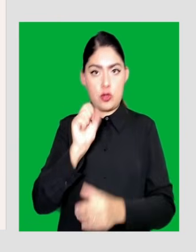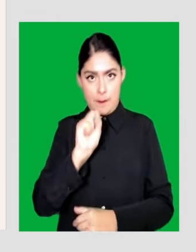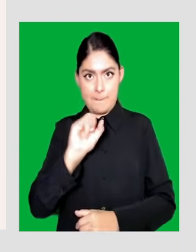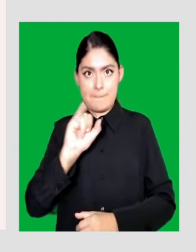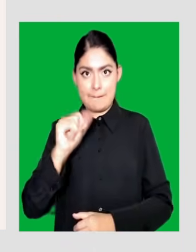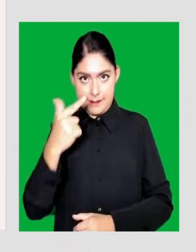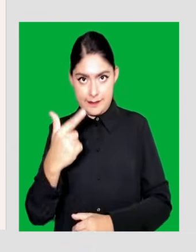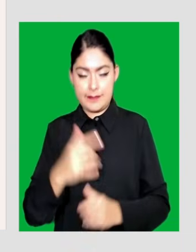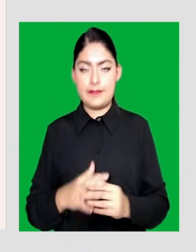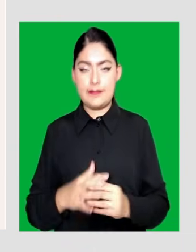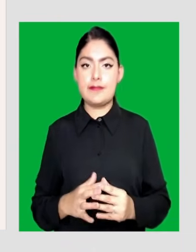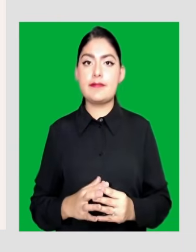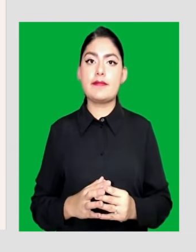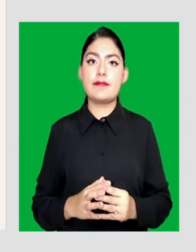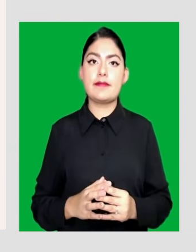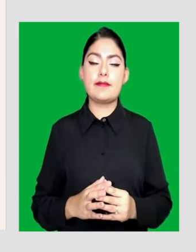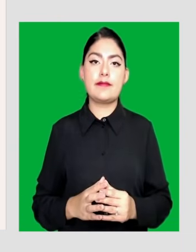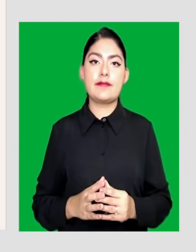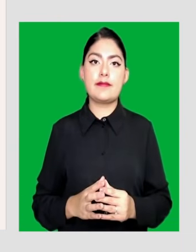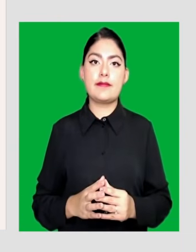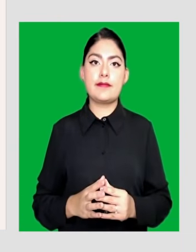de Google para poder comenzar.